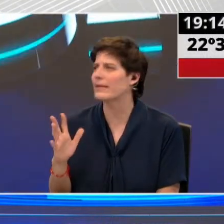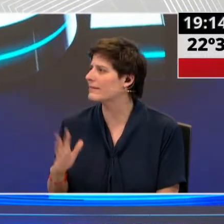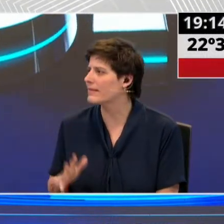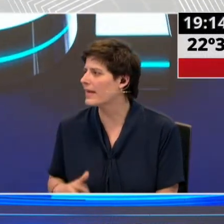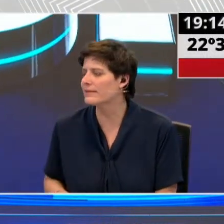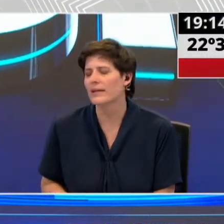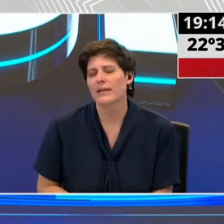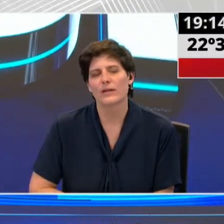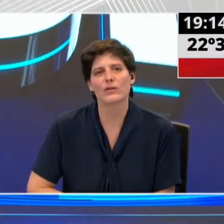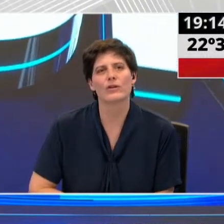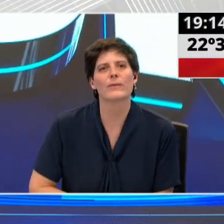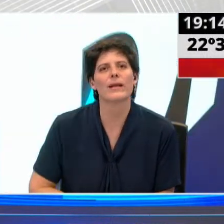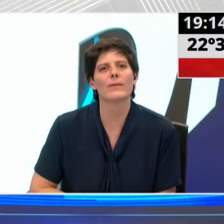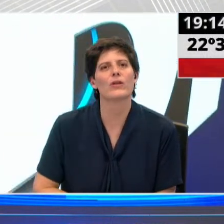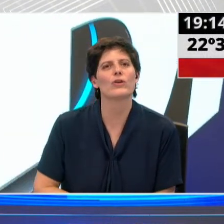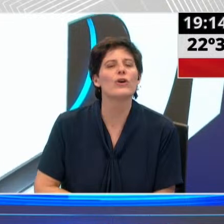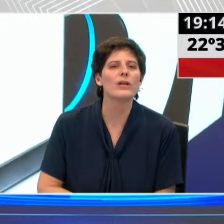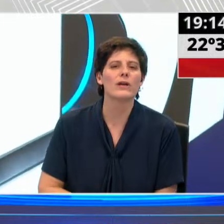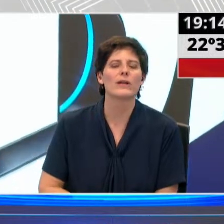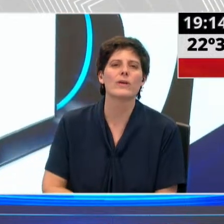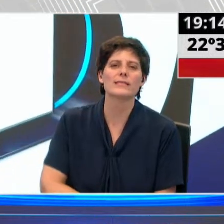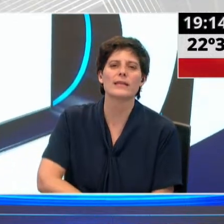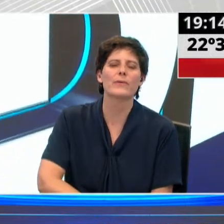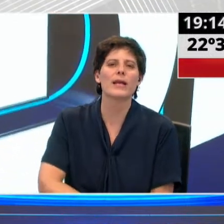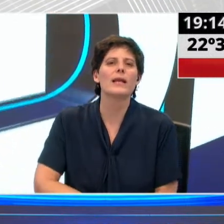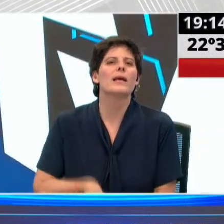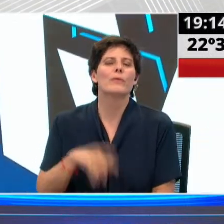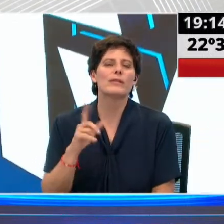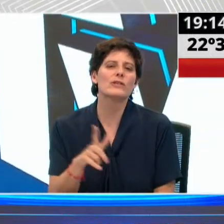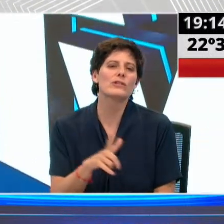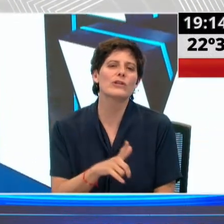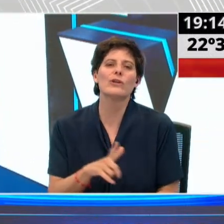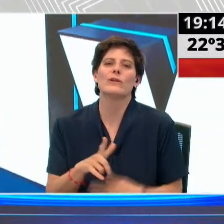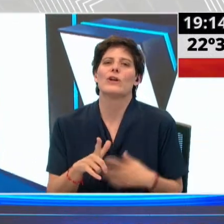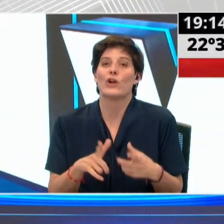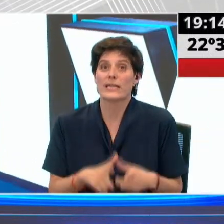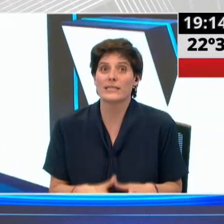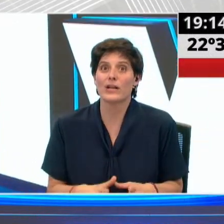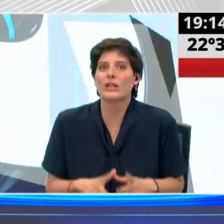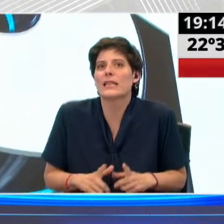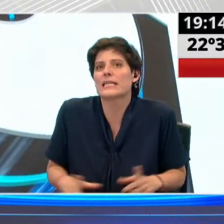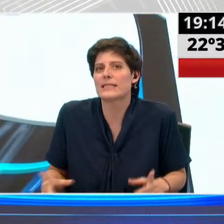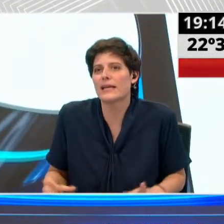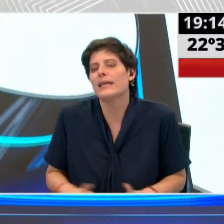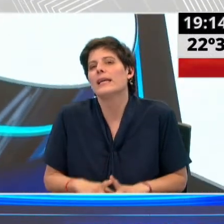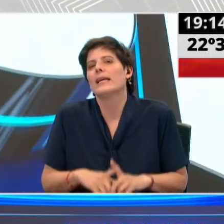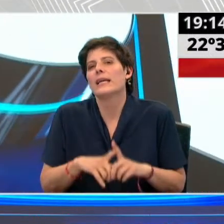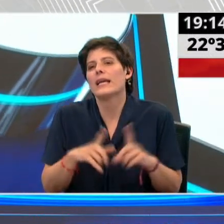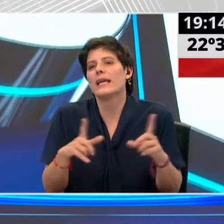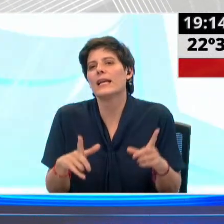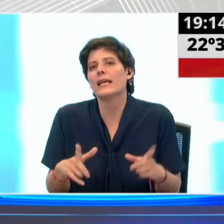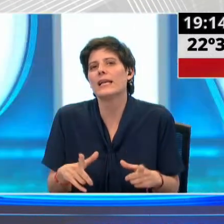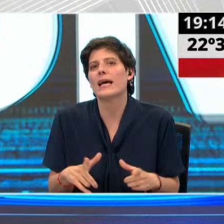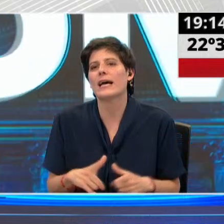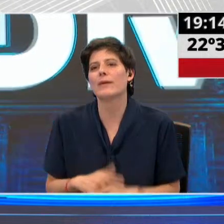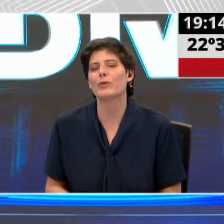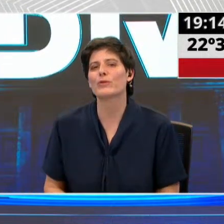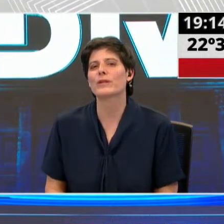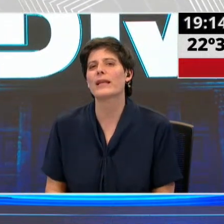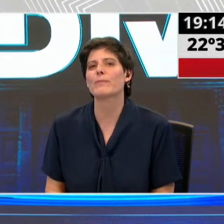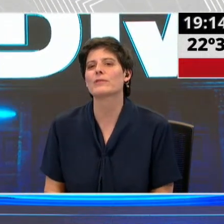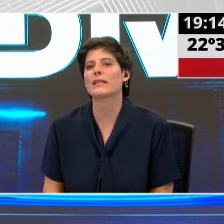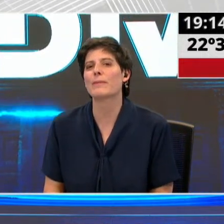era el 26, otro de los que habían hablado hoy, ahora lo voy a chequear bien, pero el 105 lo leyeron, dice